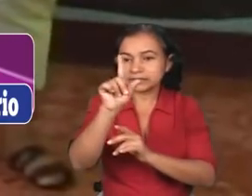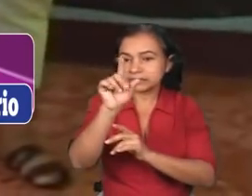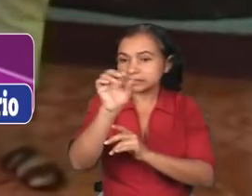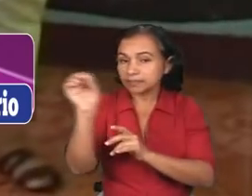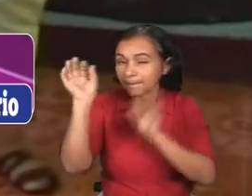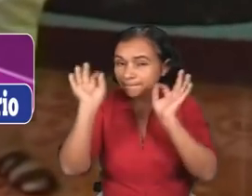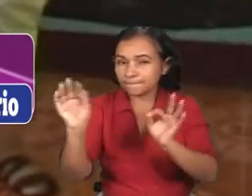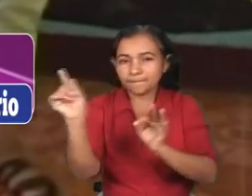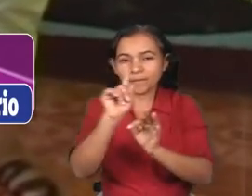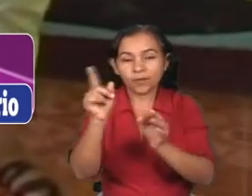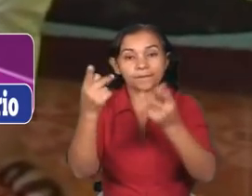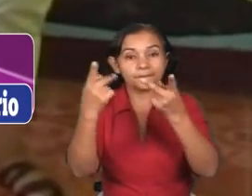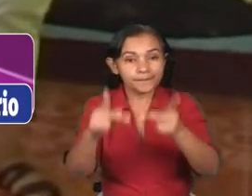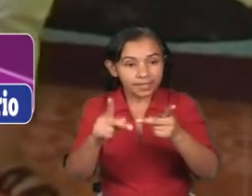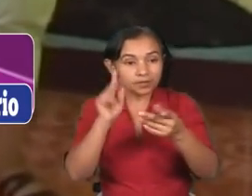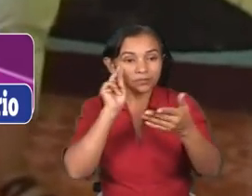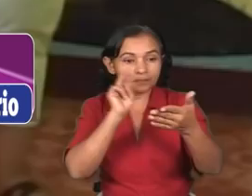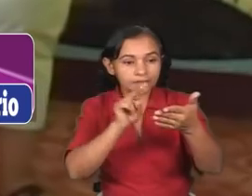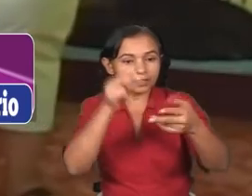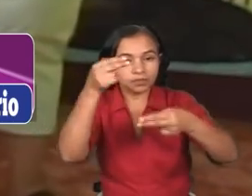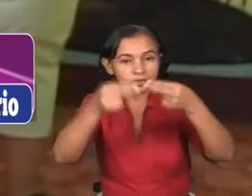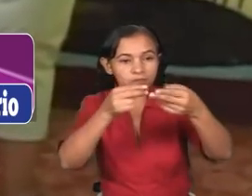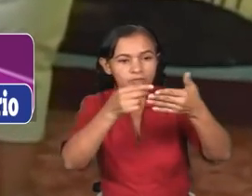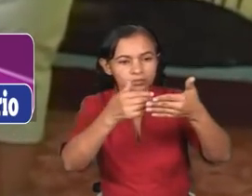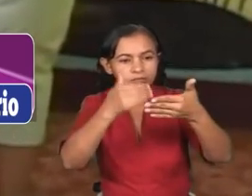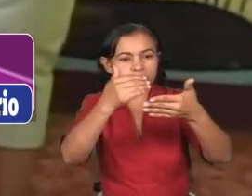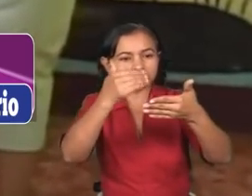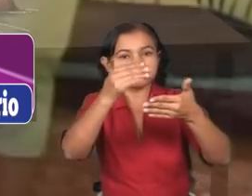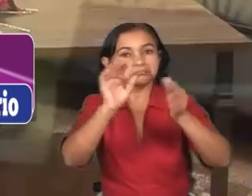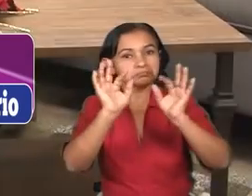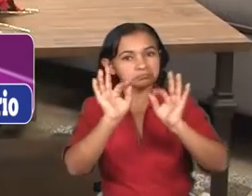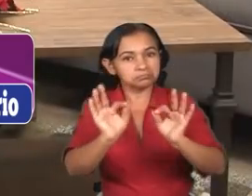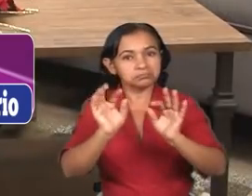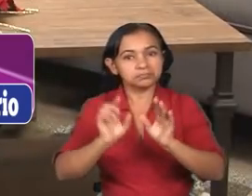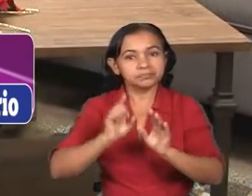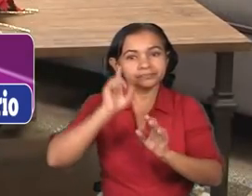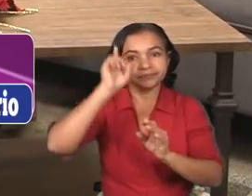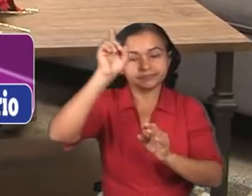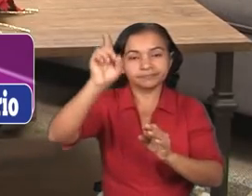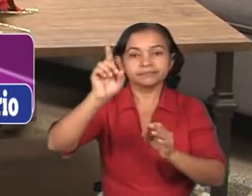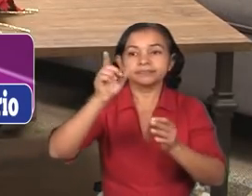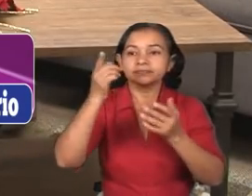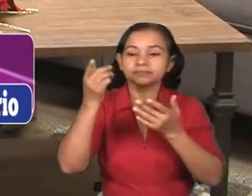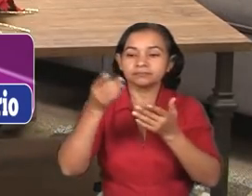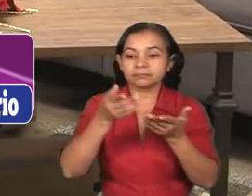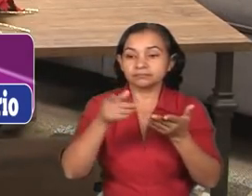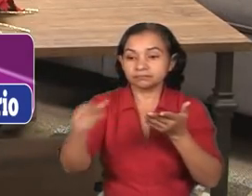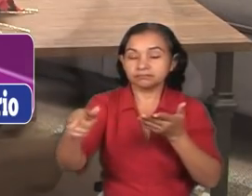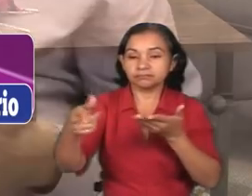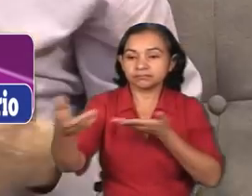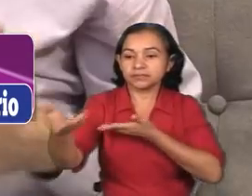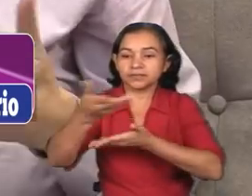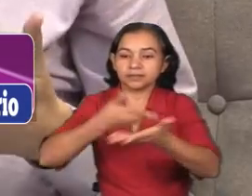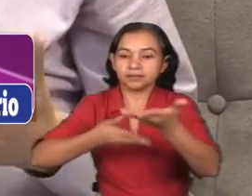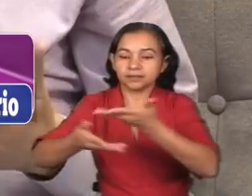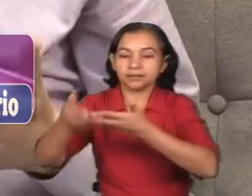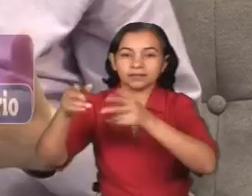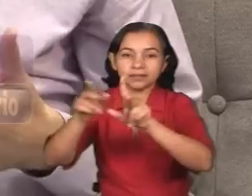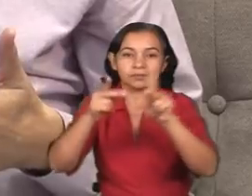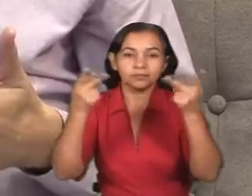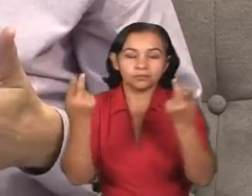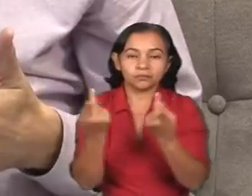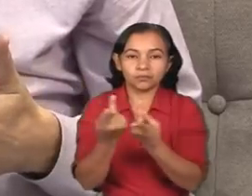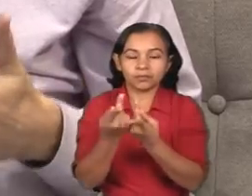ve los avances, es transmitir o trasladar la esperanza y la confianza al pueblo, a